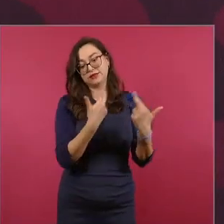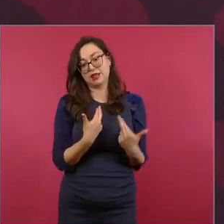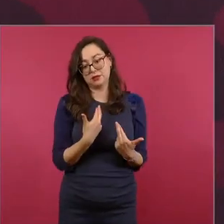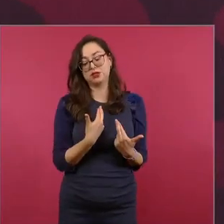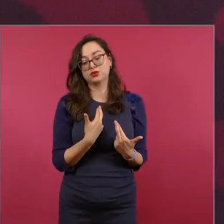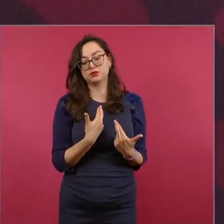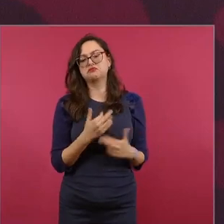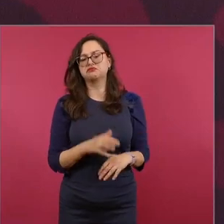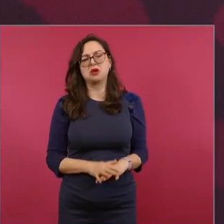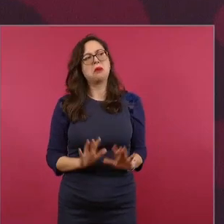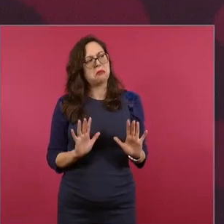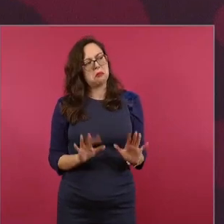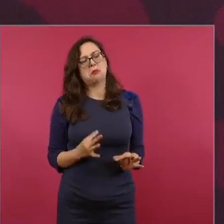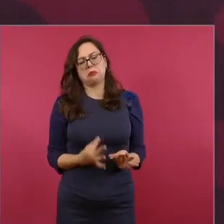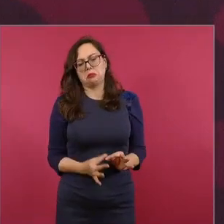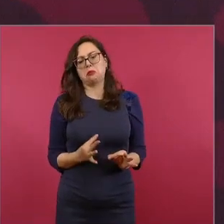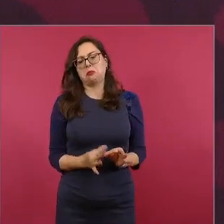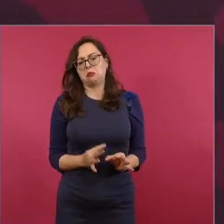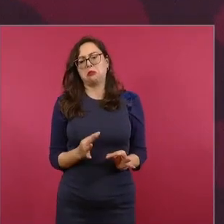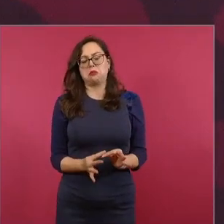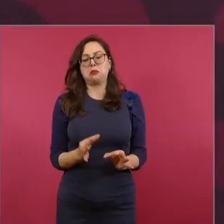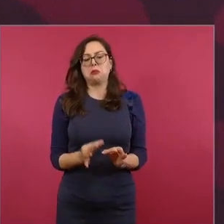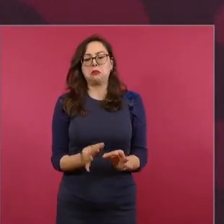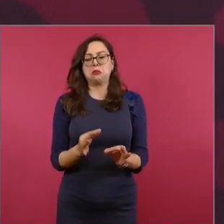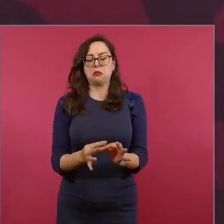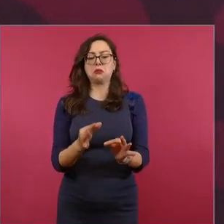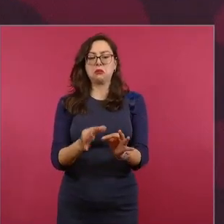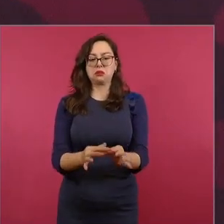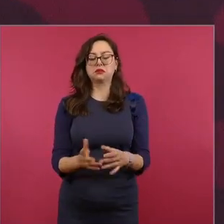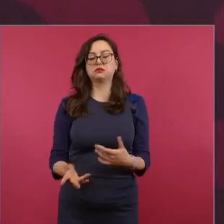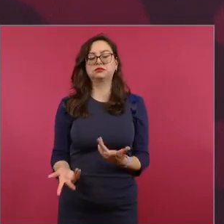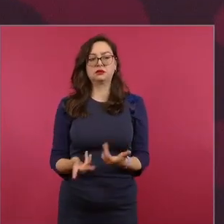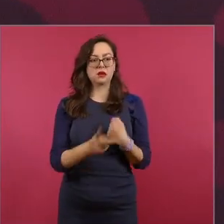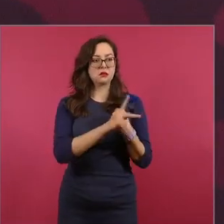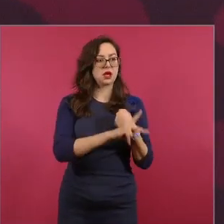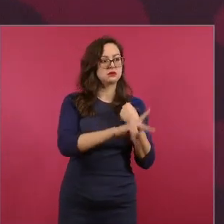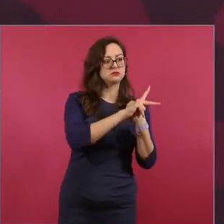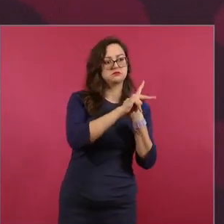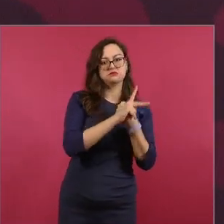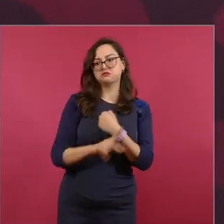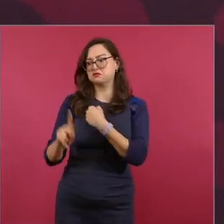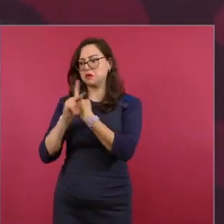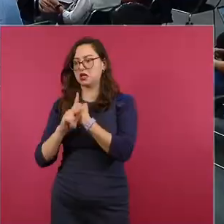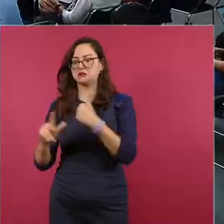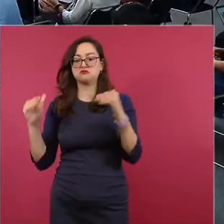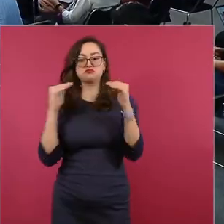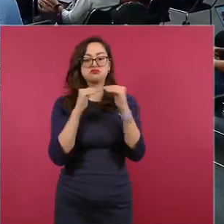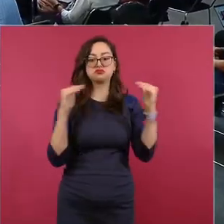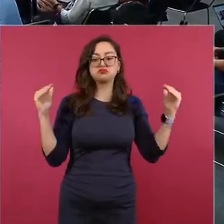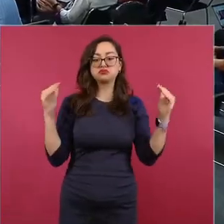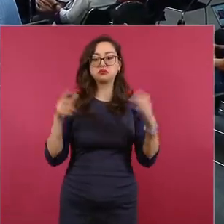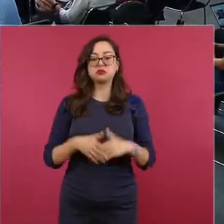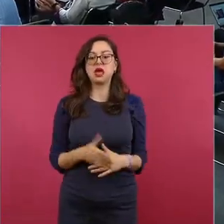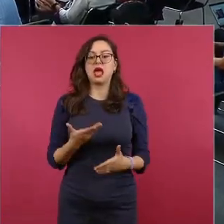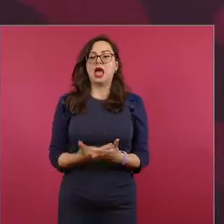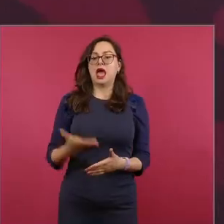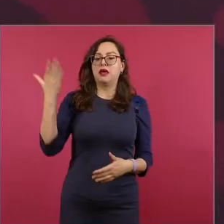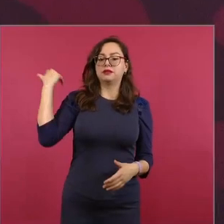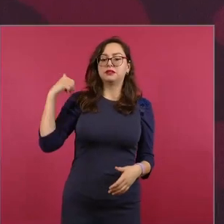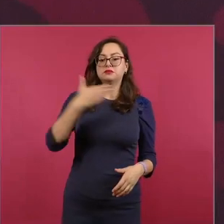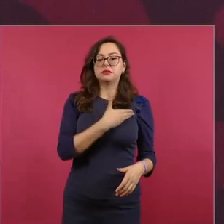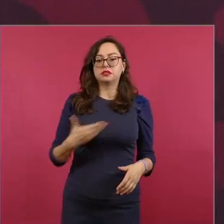y lo han hecho, nuestra soberanía. Con el presidente Trump nada más tuvimos un problema.